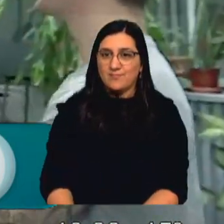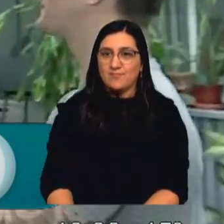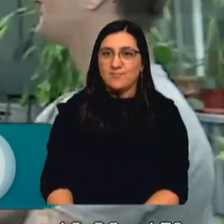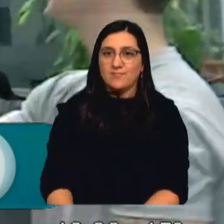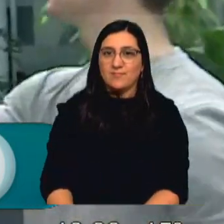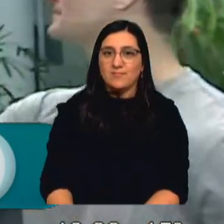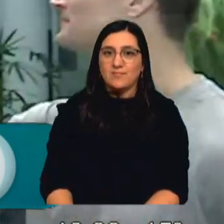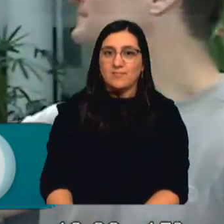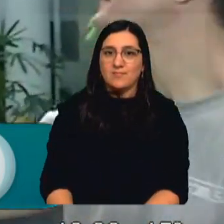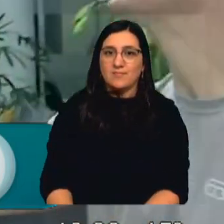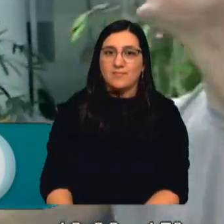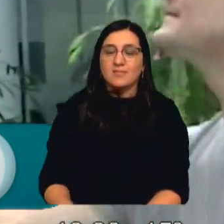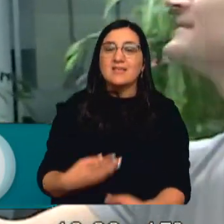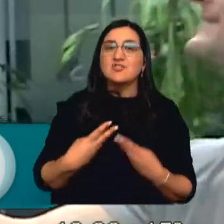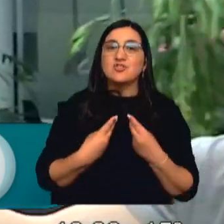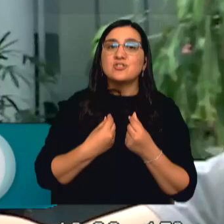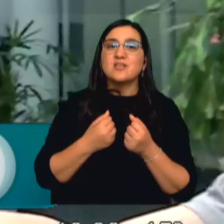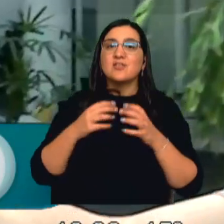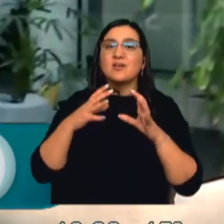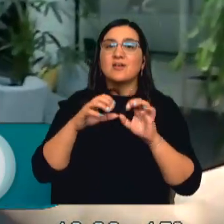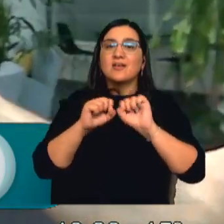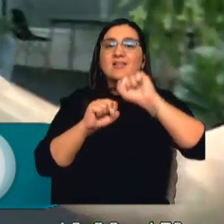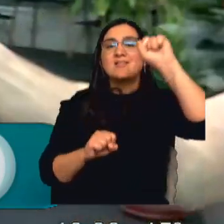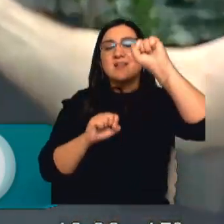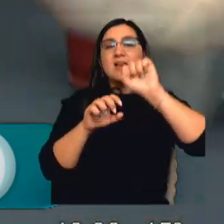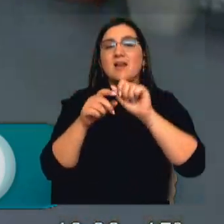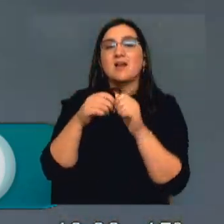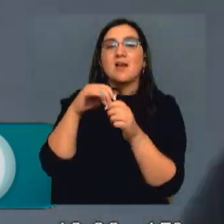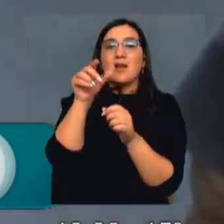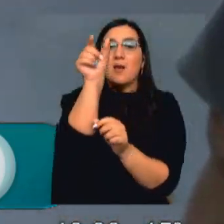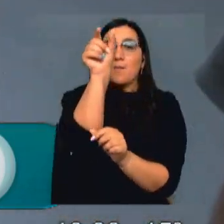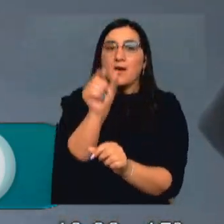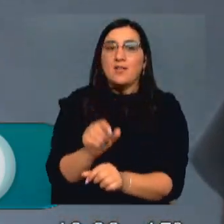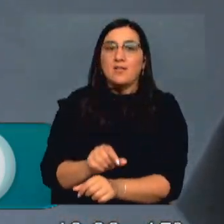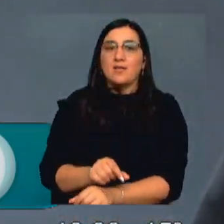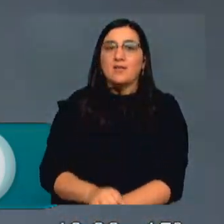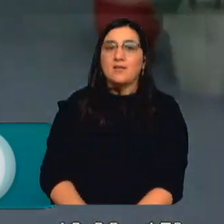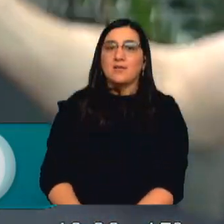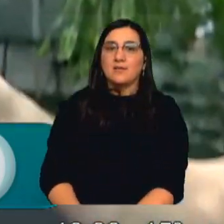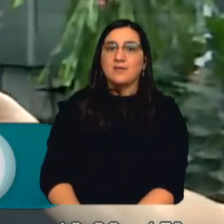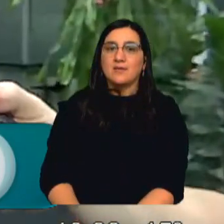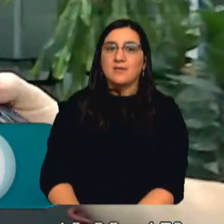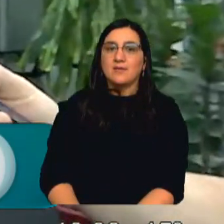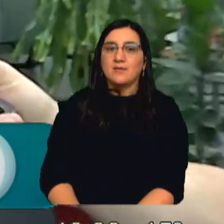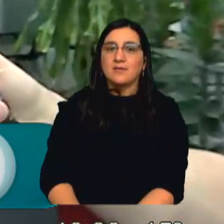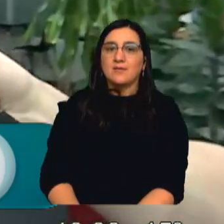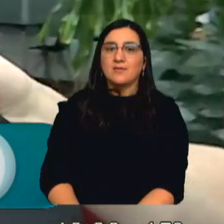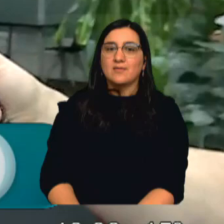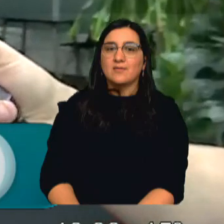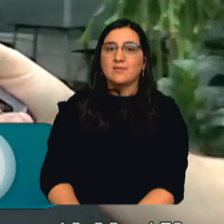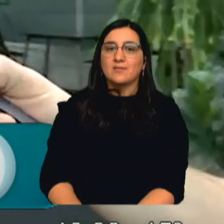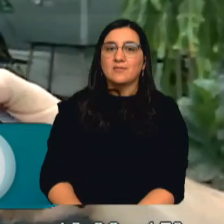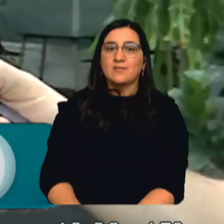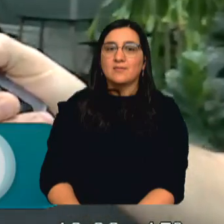muero. Porque ¿qué momento? Siento que me tira la espalda. Ah. No, ¿viste? Te colgás literalmente. No puedo hacer mucho más que esto,